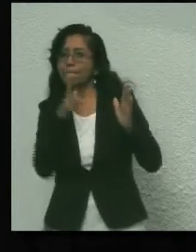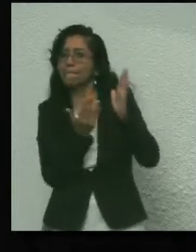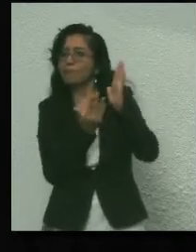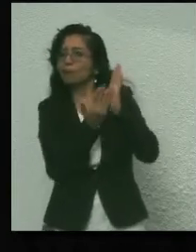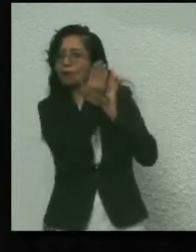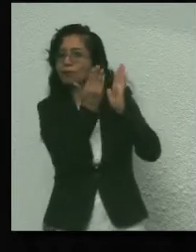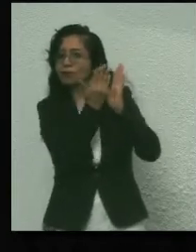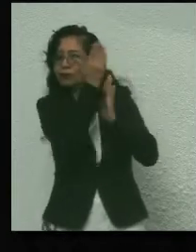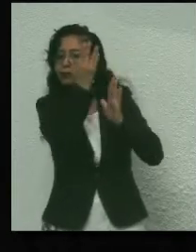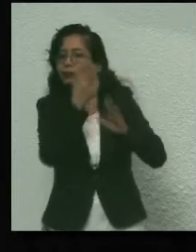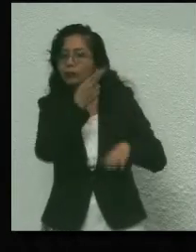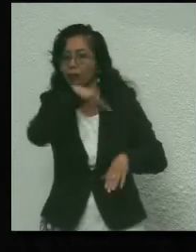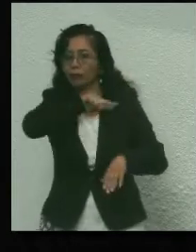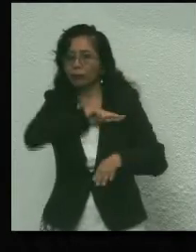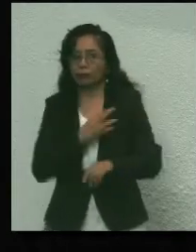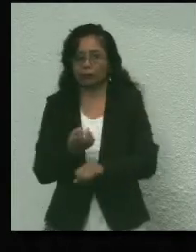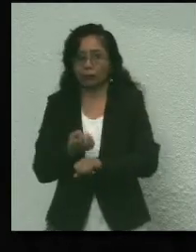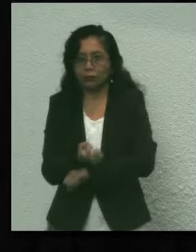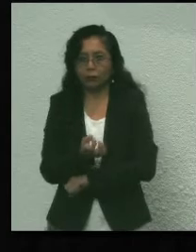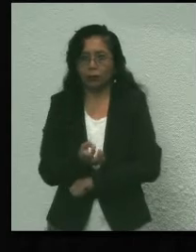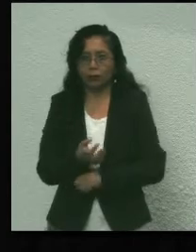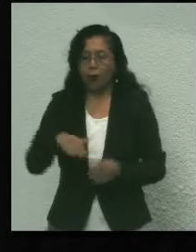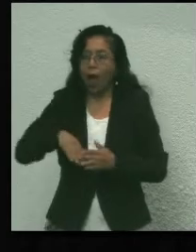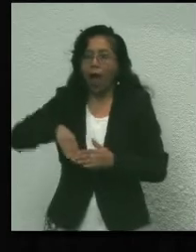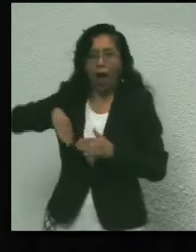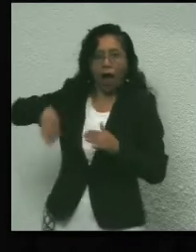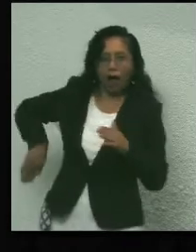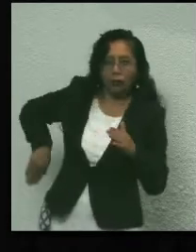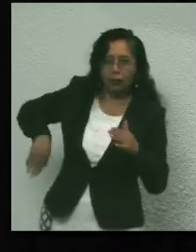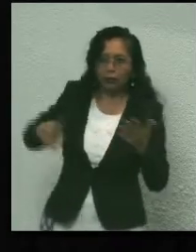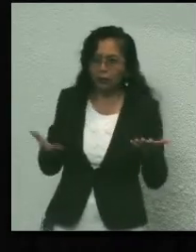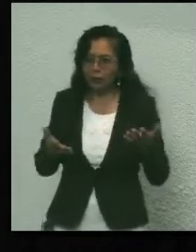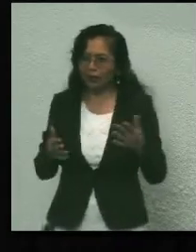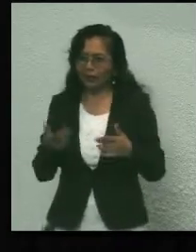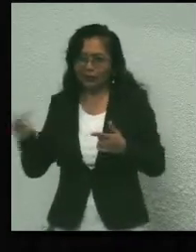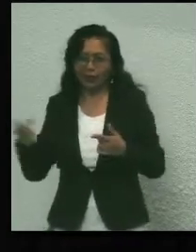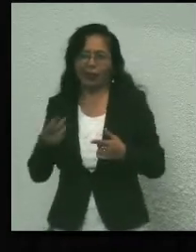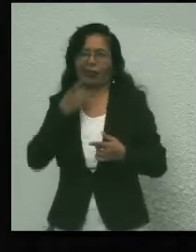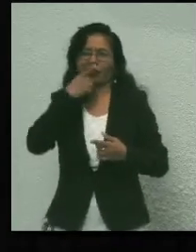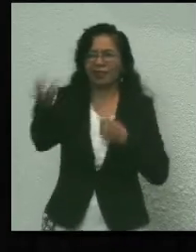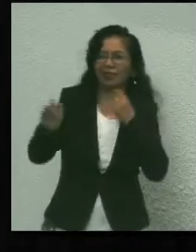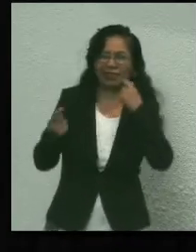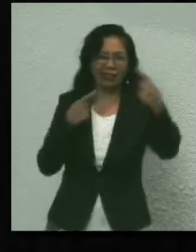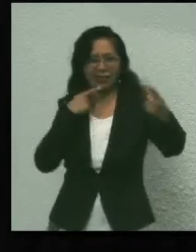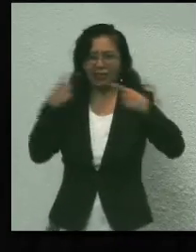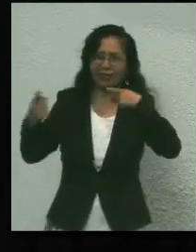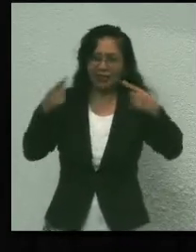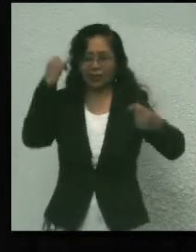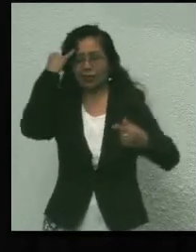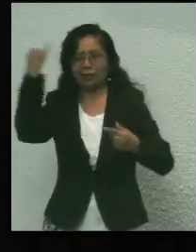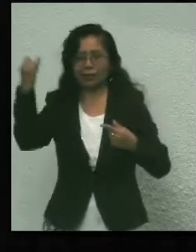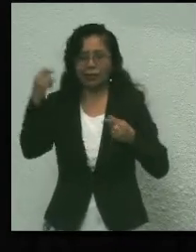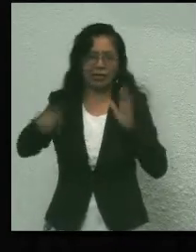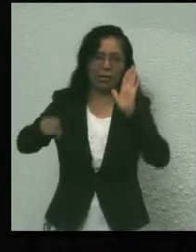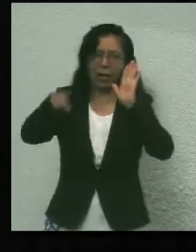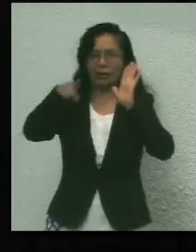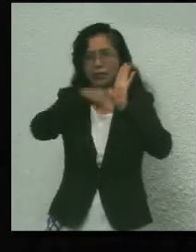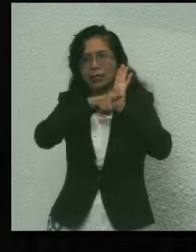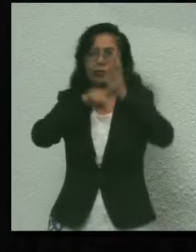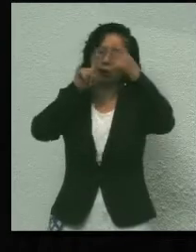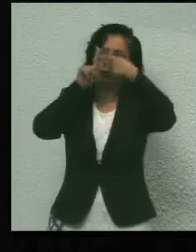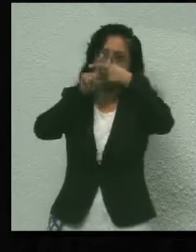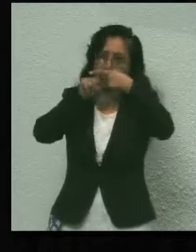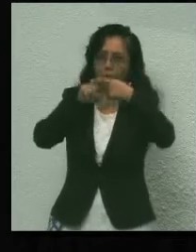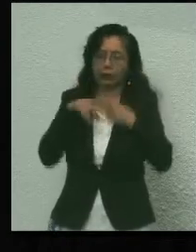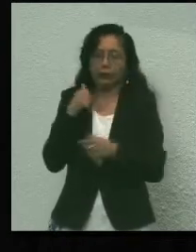crecimiento para nuestro Estado. Antes de asumir posturas a favor o en contra del ejercicio gubernamental durante